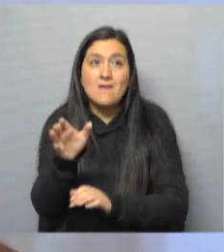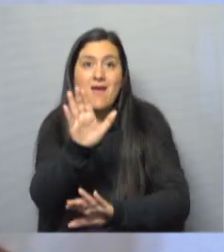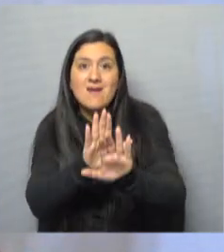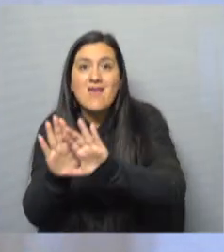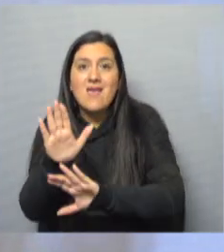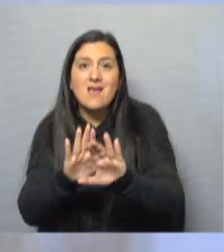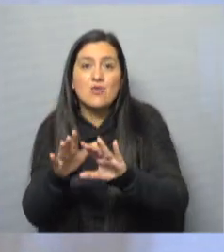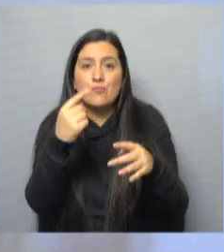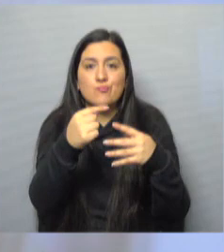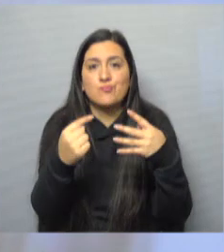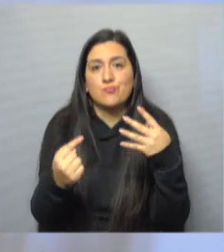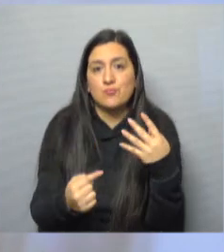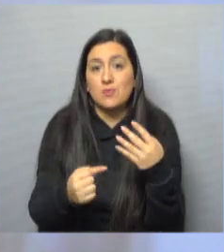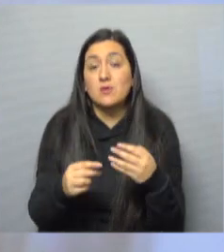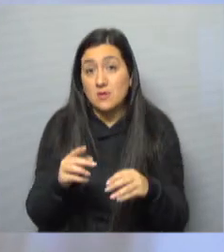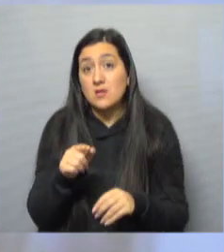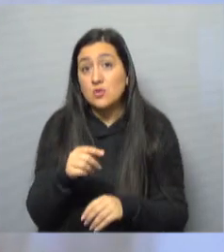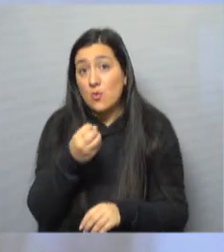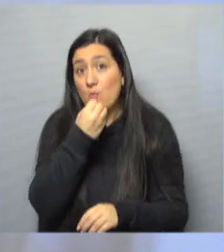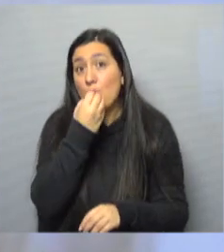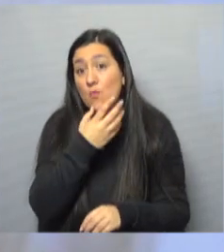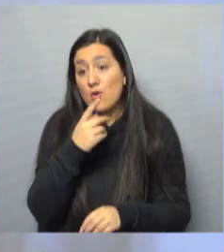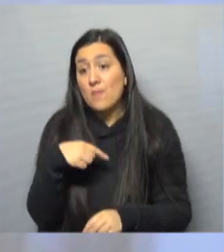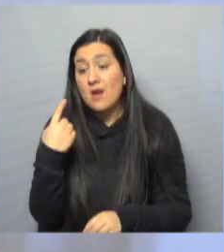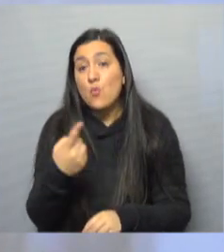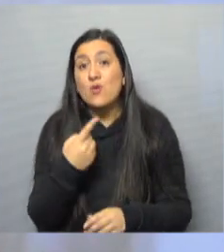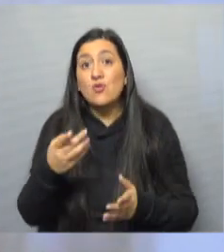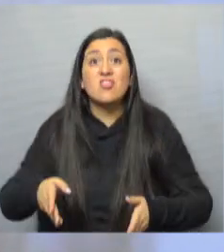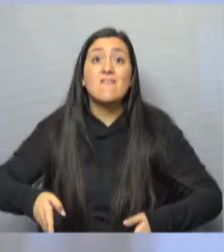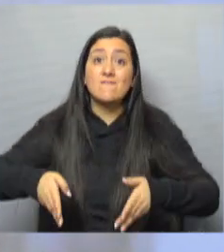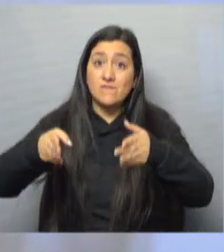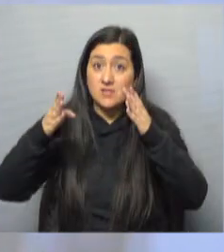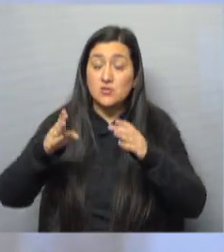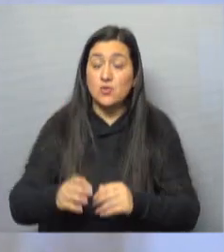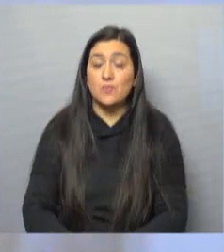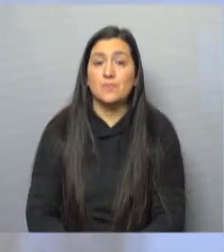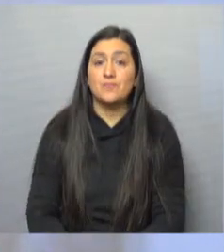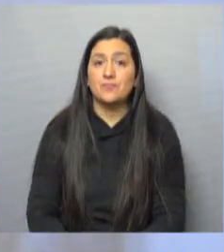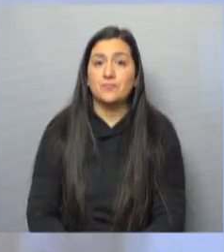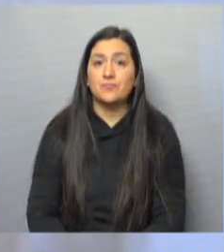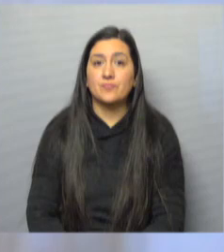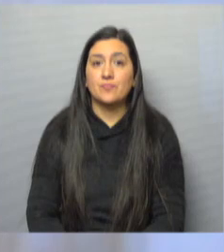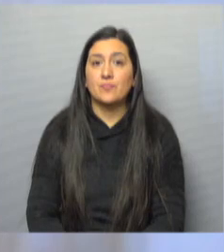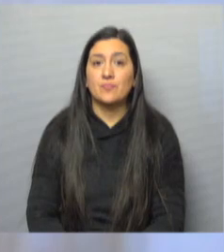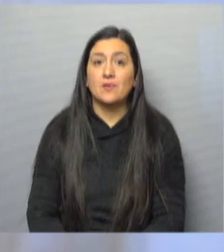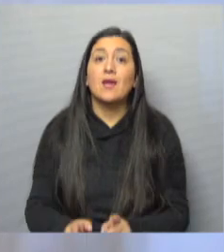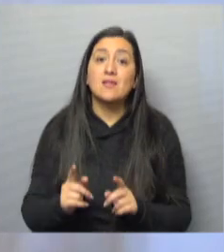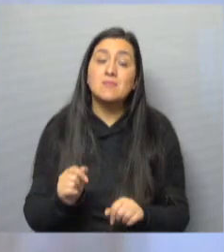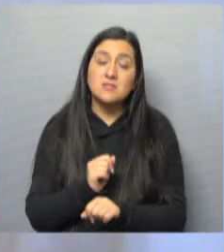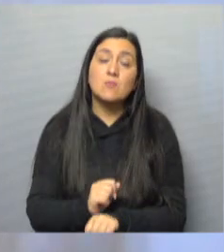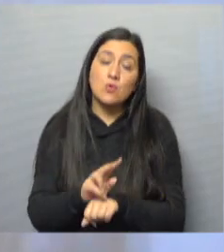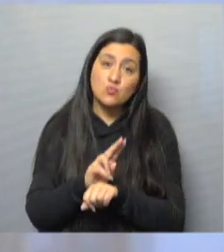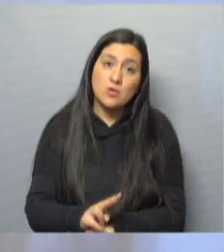patrimonial suma a lo que es este nuestro acervo y a su vez se puede usar